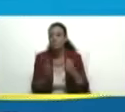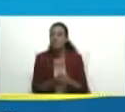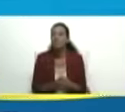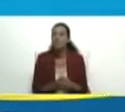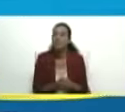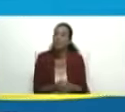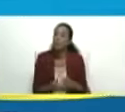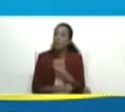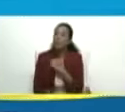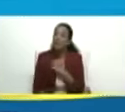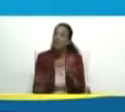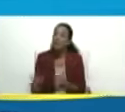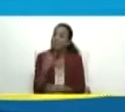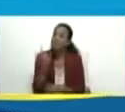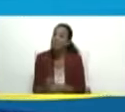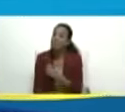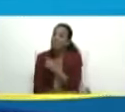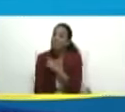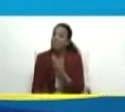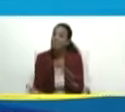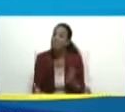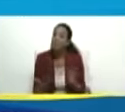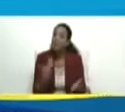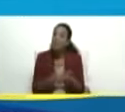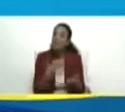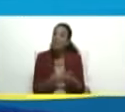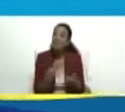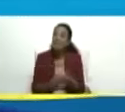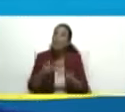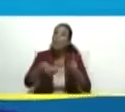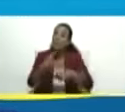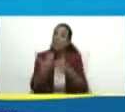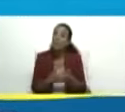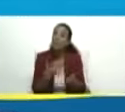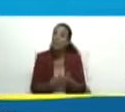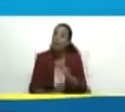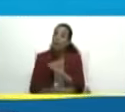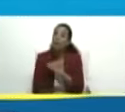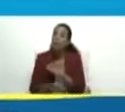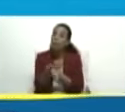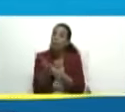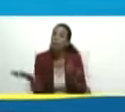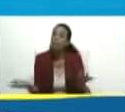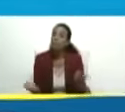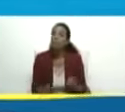Hubo fraude. Presentaremos las pruebas próximamente.